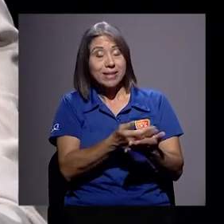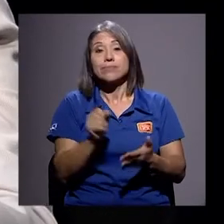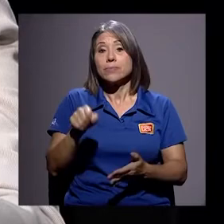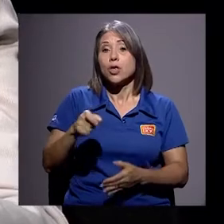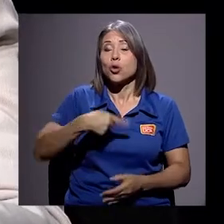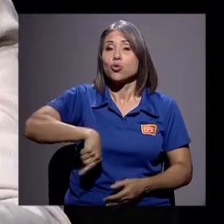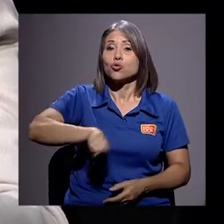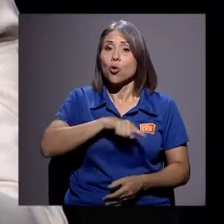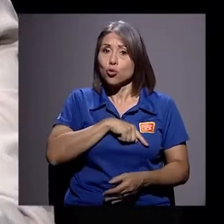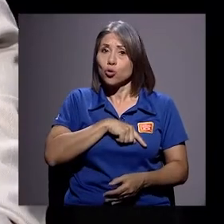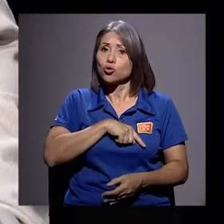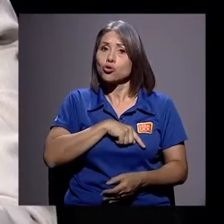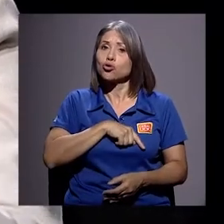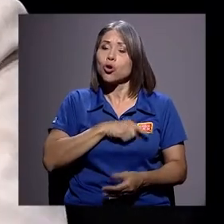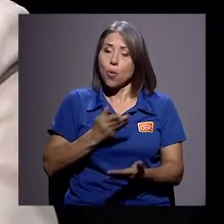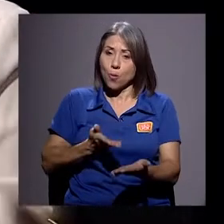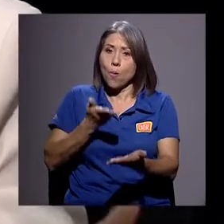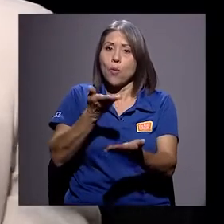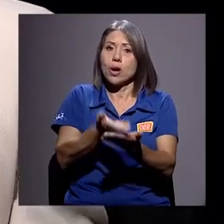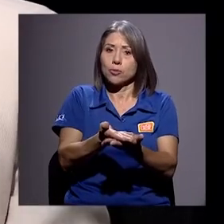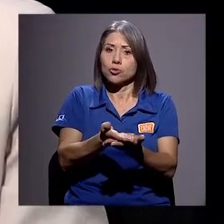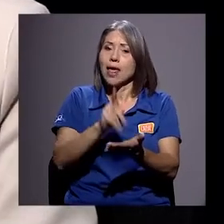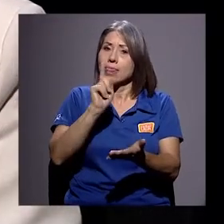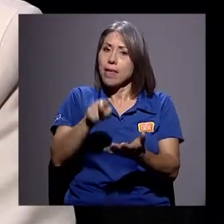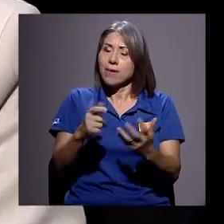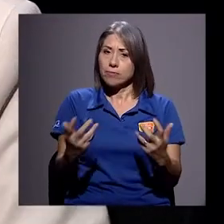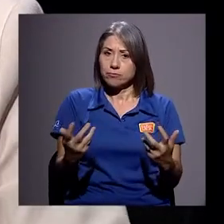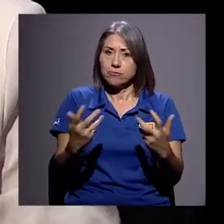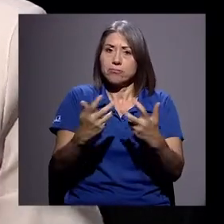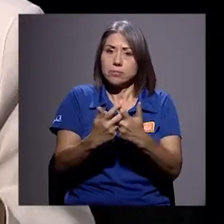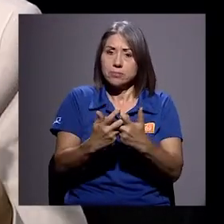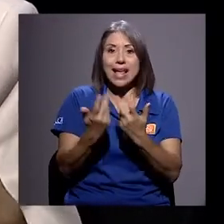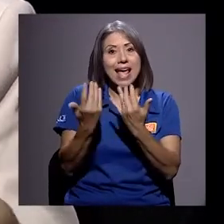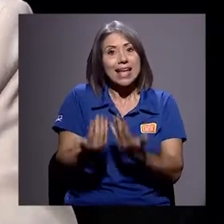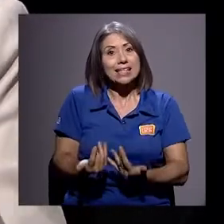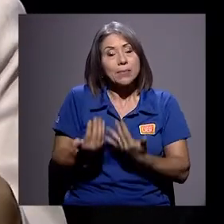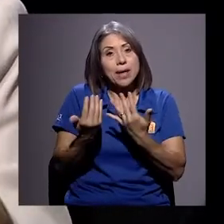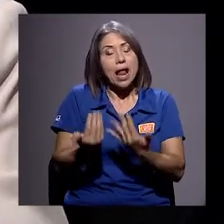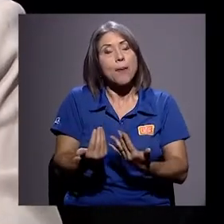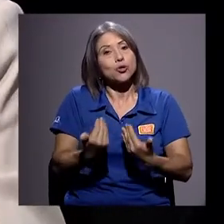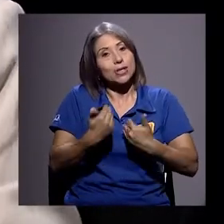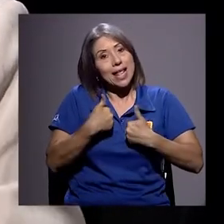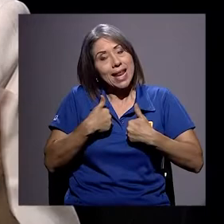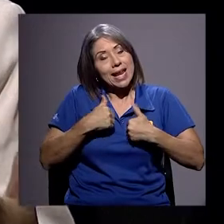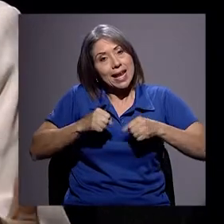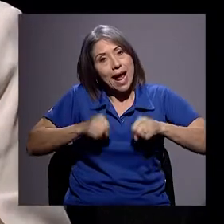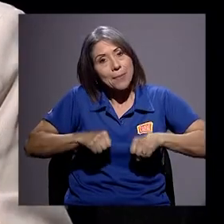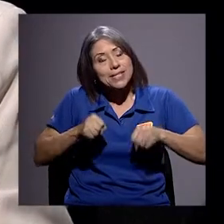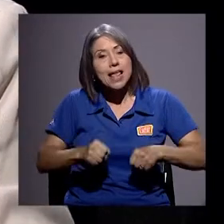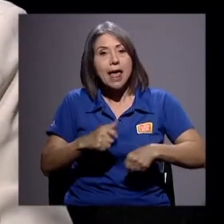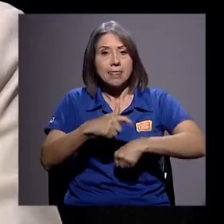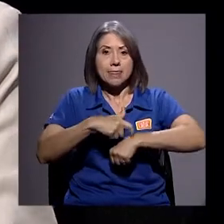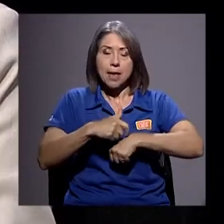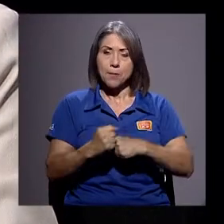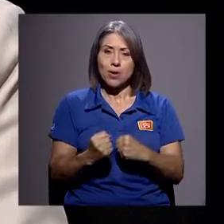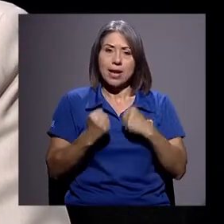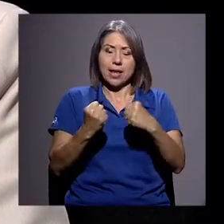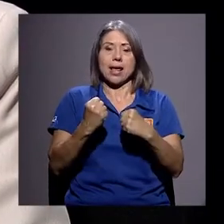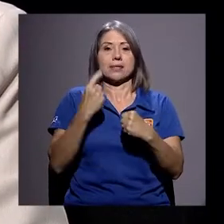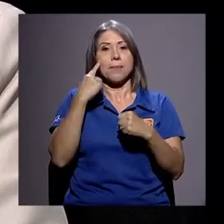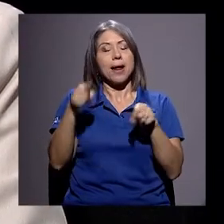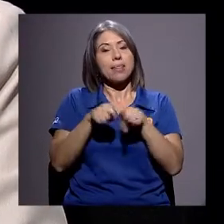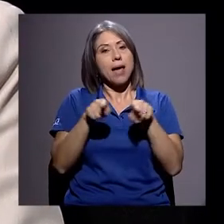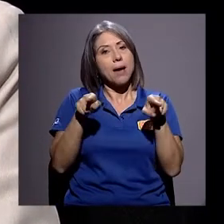algo que debe complementarse y esperamos en algún momento tener la capacidad del tiempo las energías para entrarle